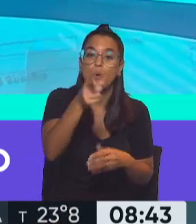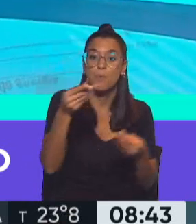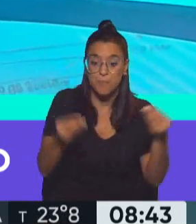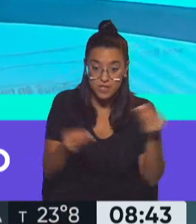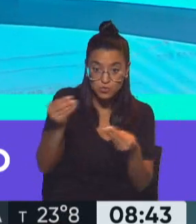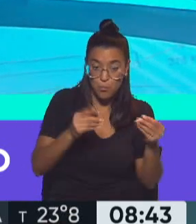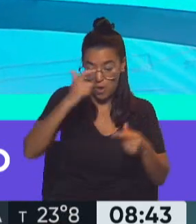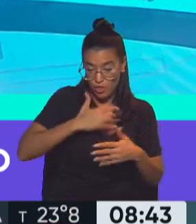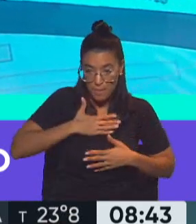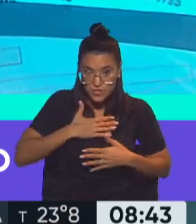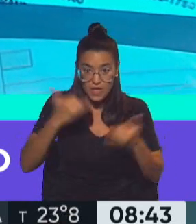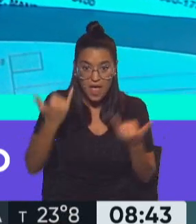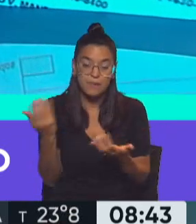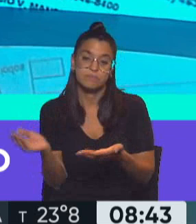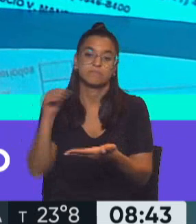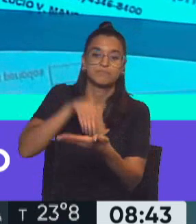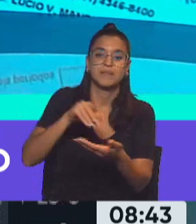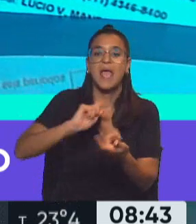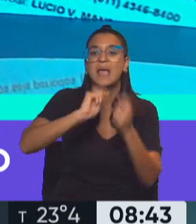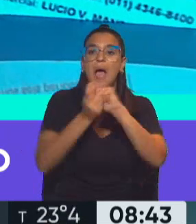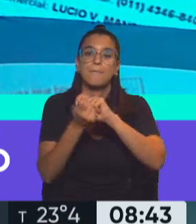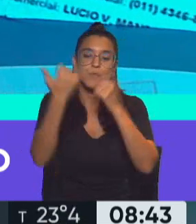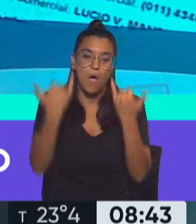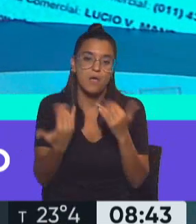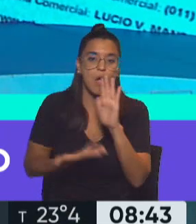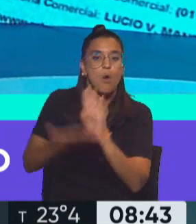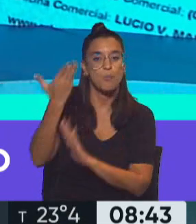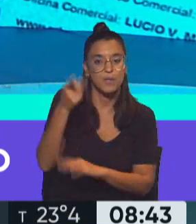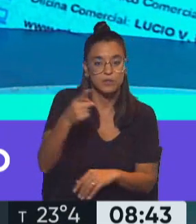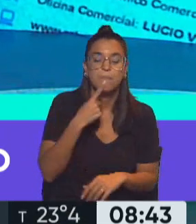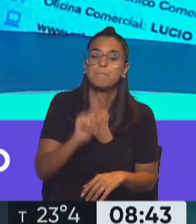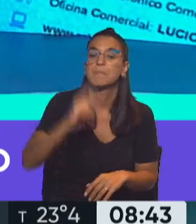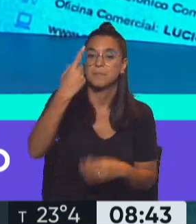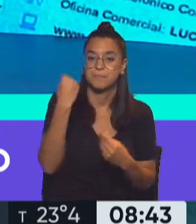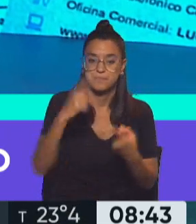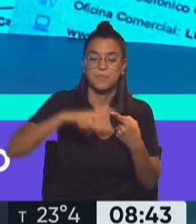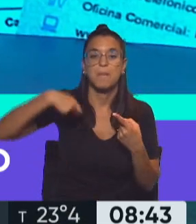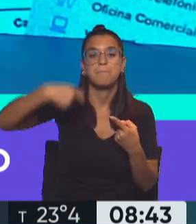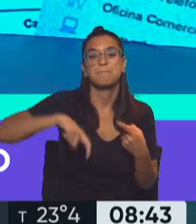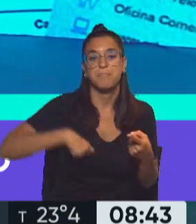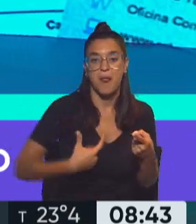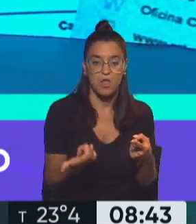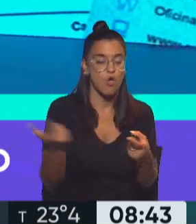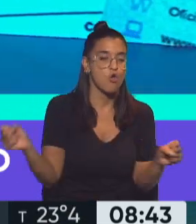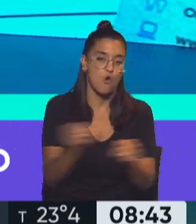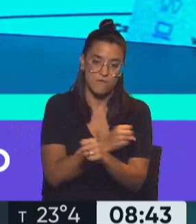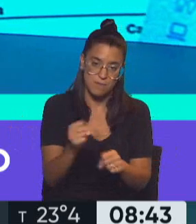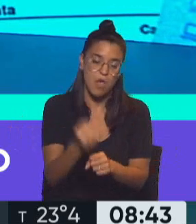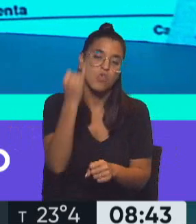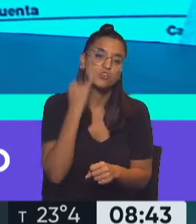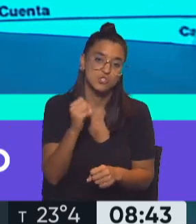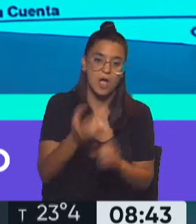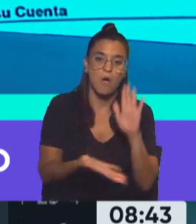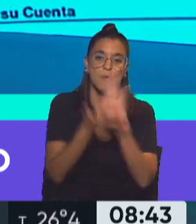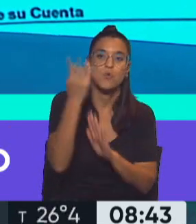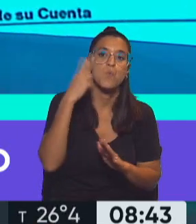presupuesto personal, agendate estos cambios por aumentos que se van a estar dando. Primero, prepagas confirmado, ya se dio un aumento